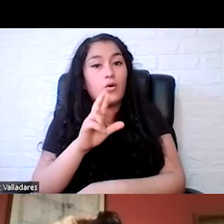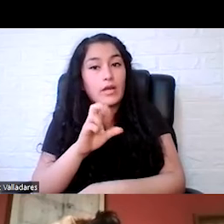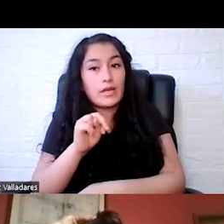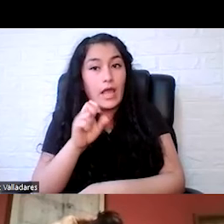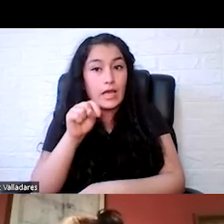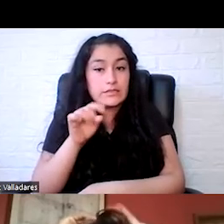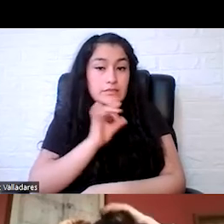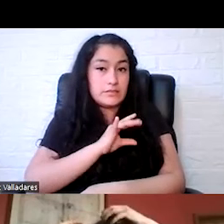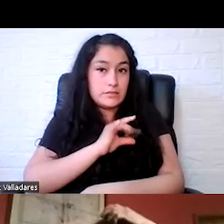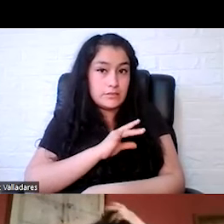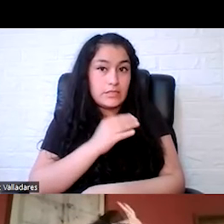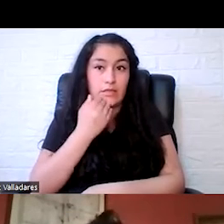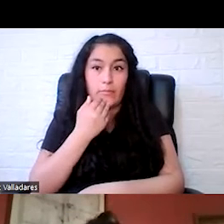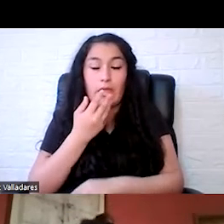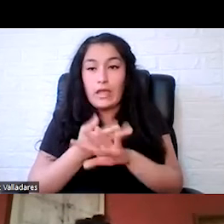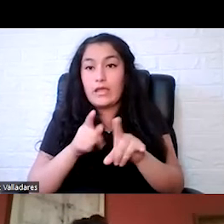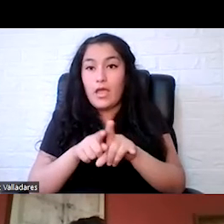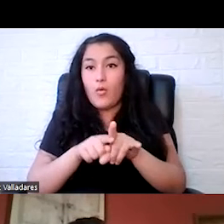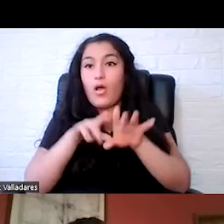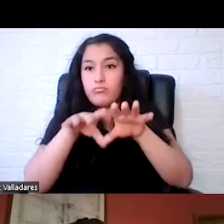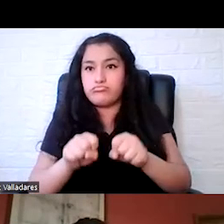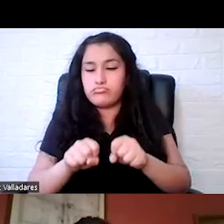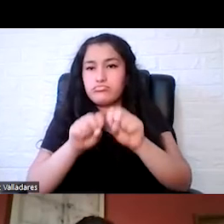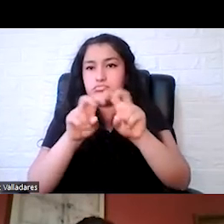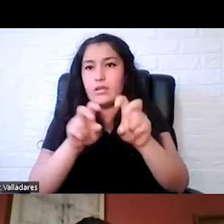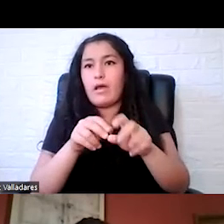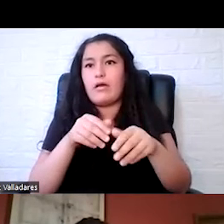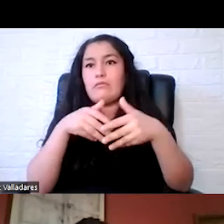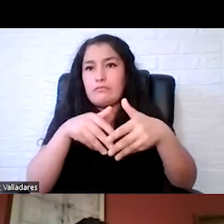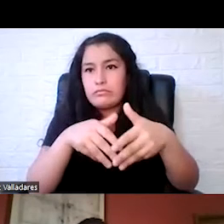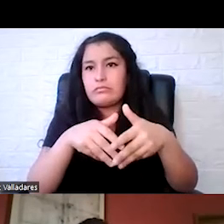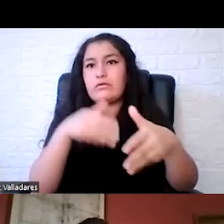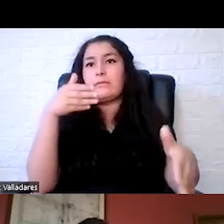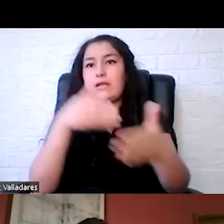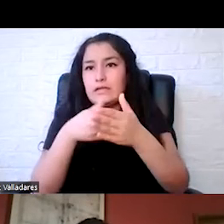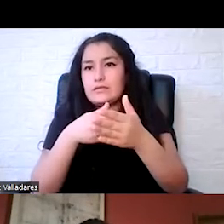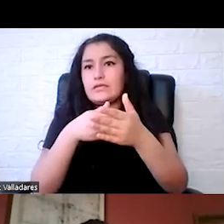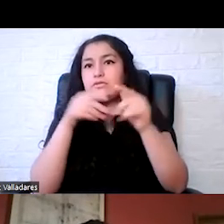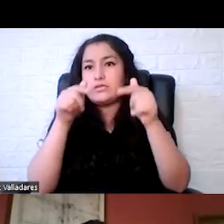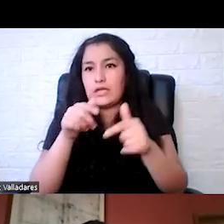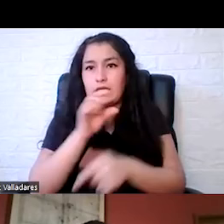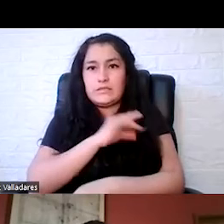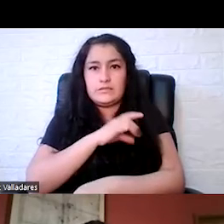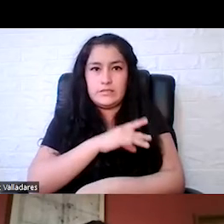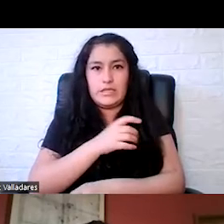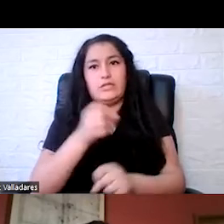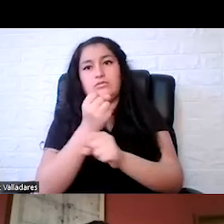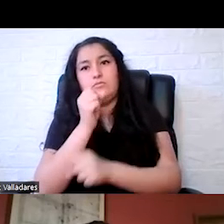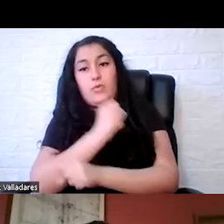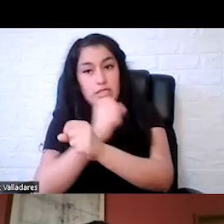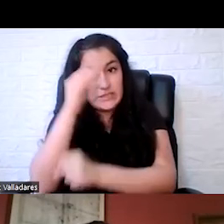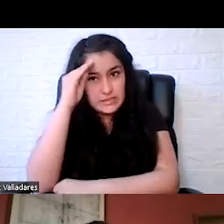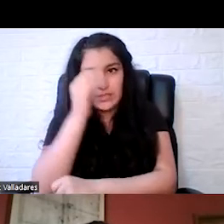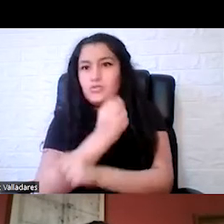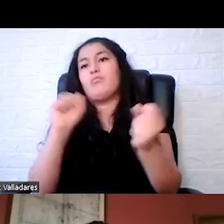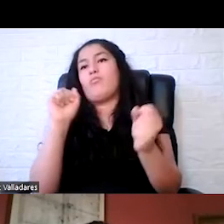Chile el que haya una paralización de las policías no es posible constitucionalmente. Claro. Y recuerdo